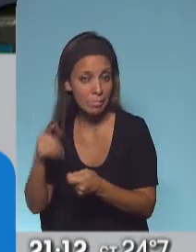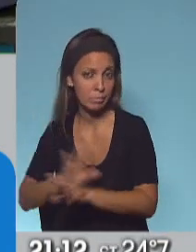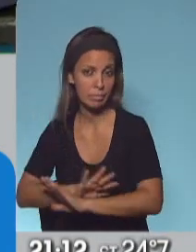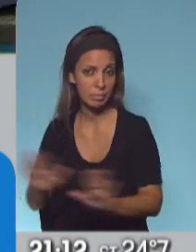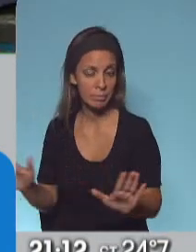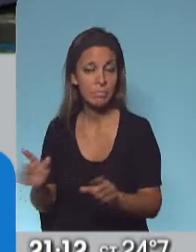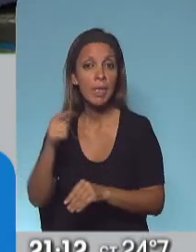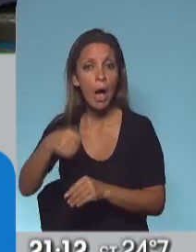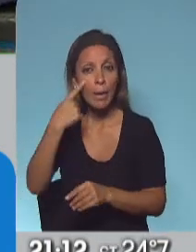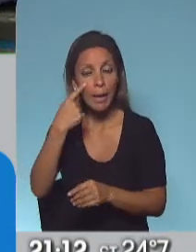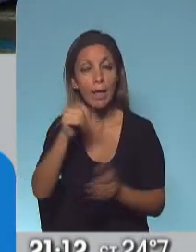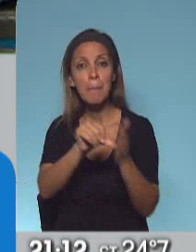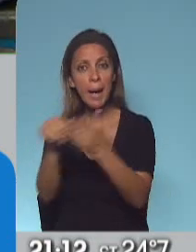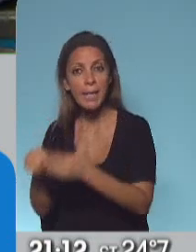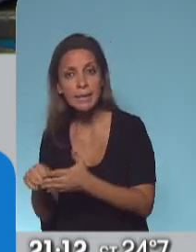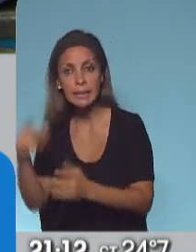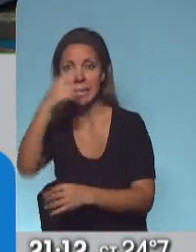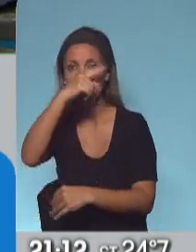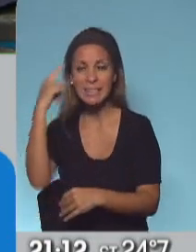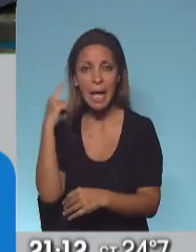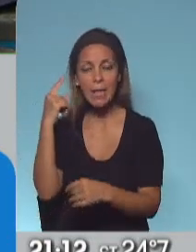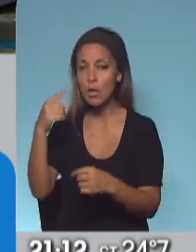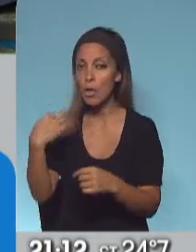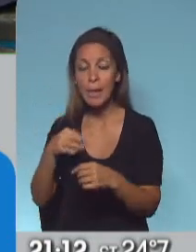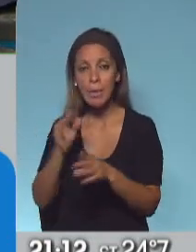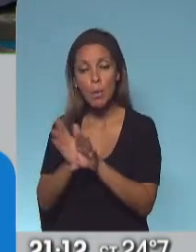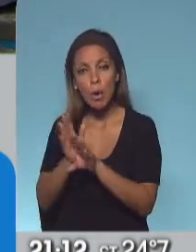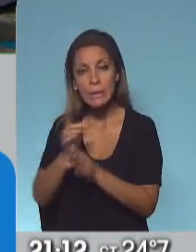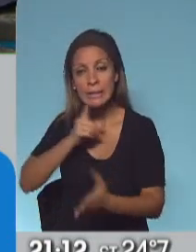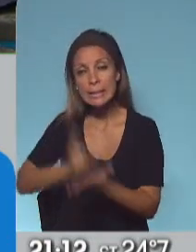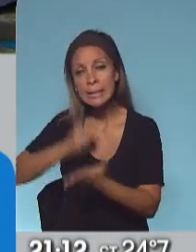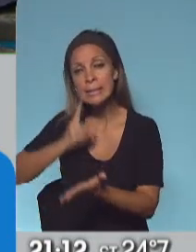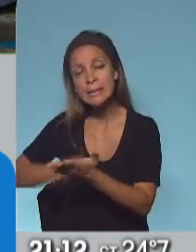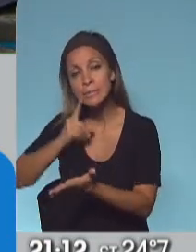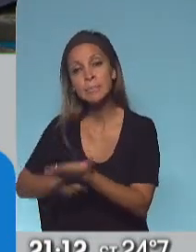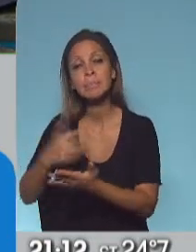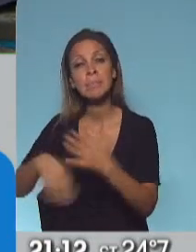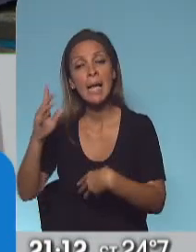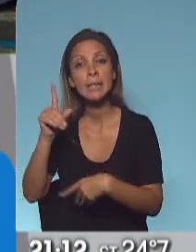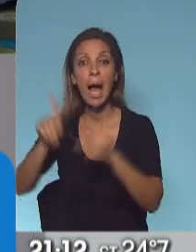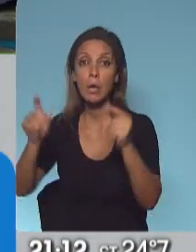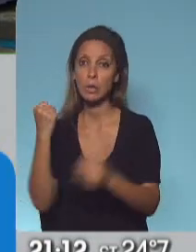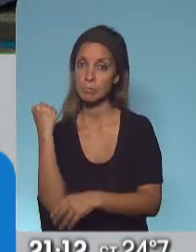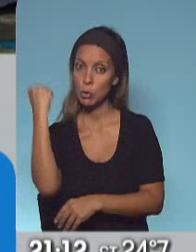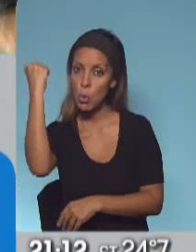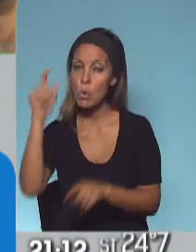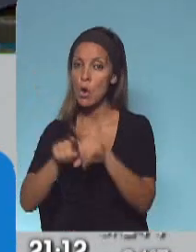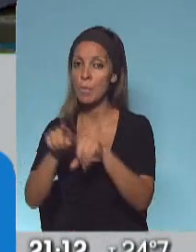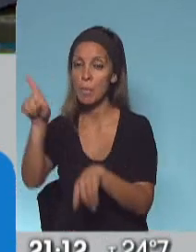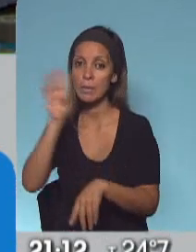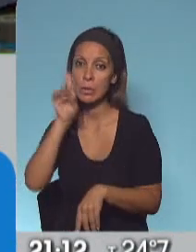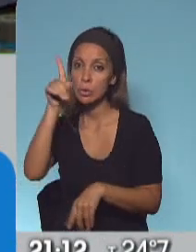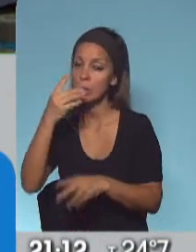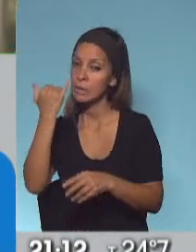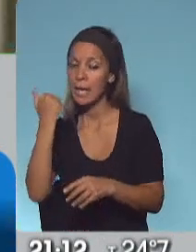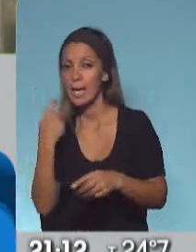el Estado, los estados, los países están teniendo que intervenir cada vez más, incluso algunos que se resistían, como Estados Unidos, empezaron a hacerlo